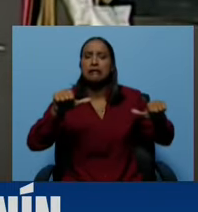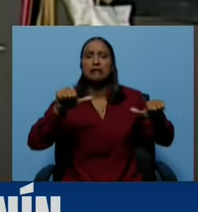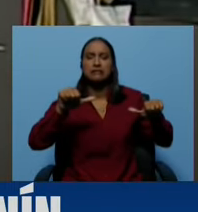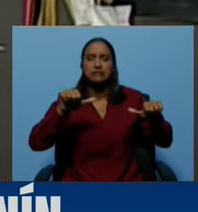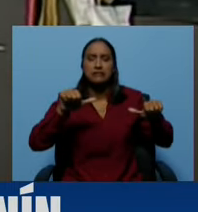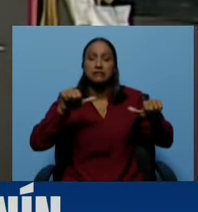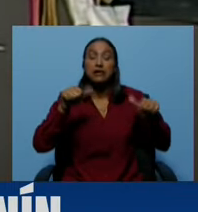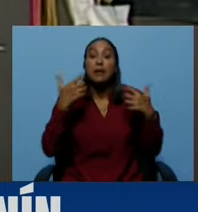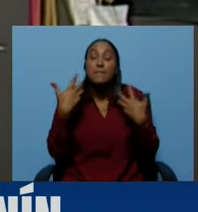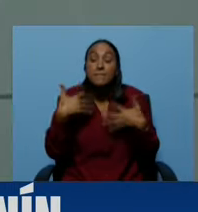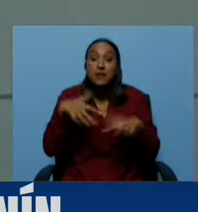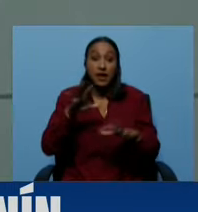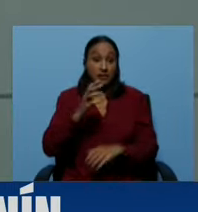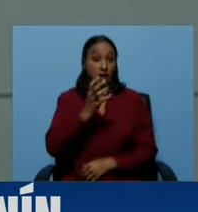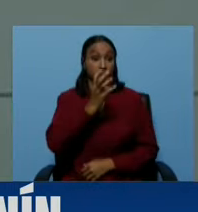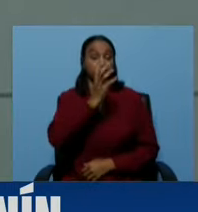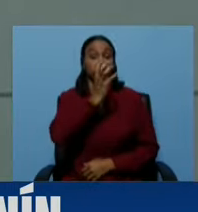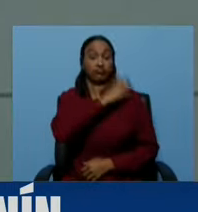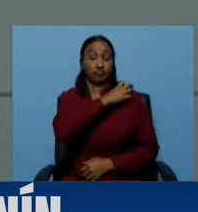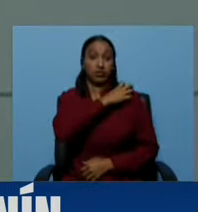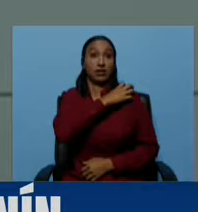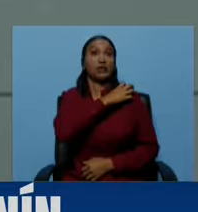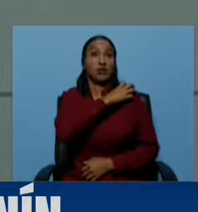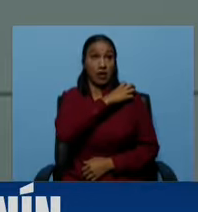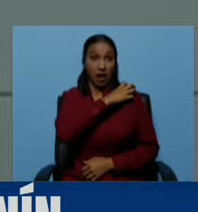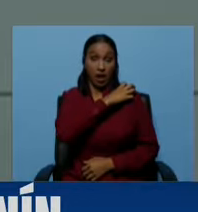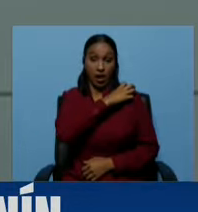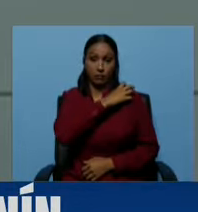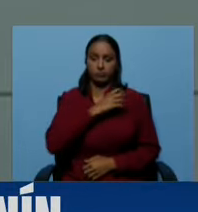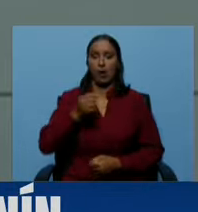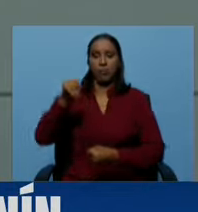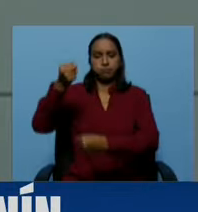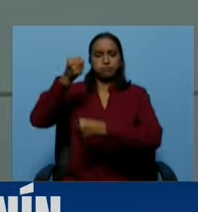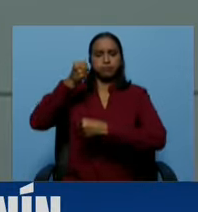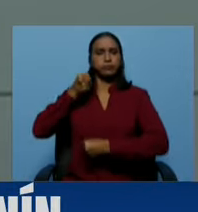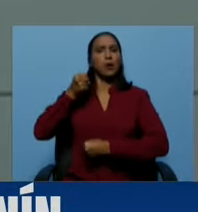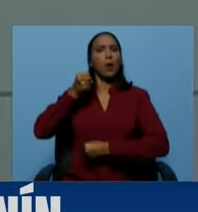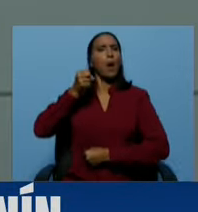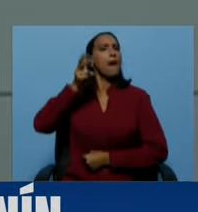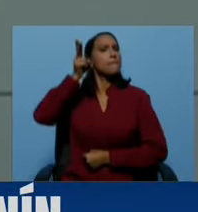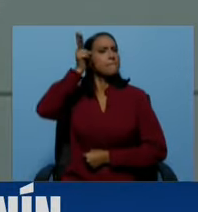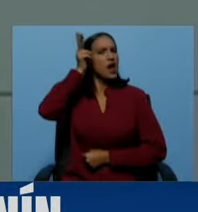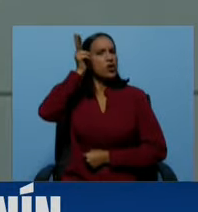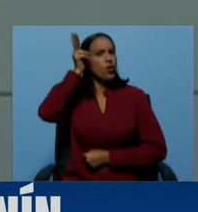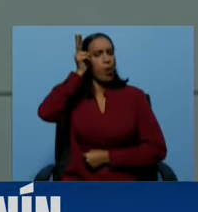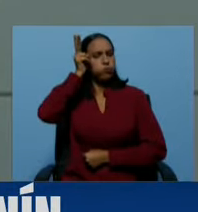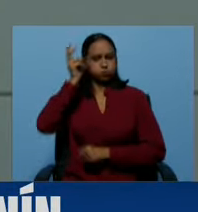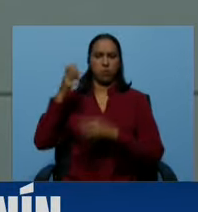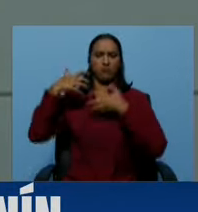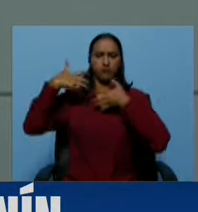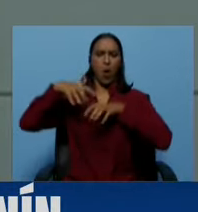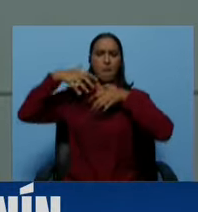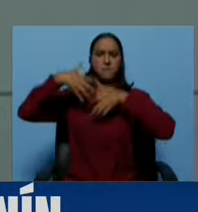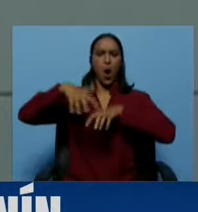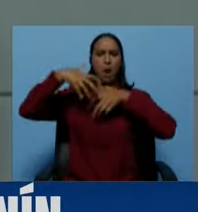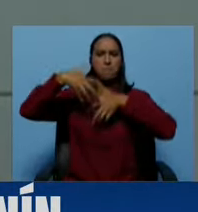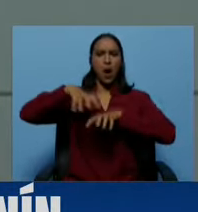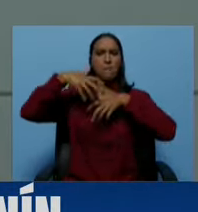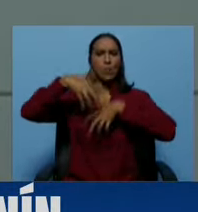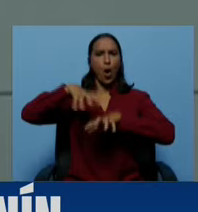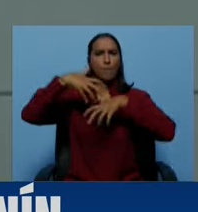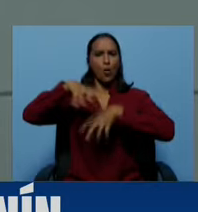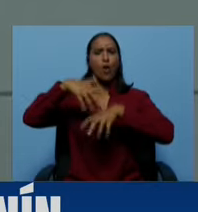mientras el general Olañeta ocupa el Alto Perú con un ejército verdaderamente